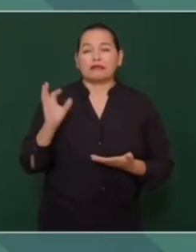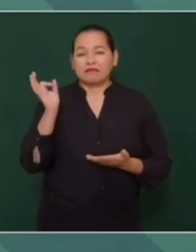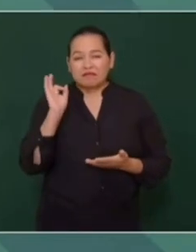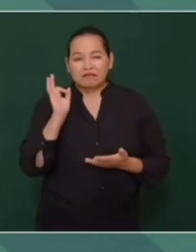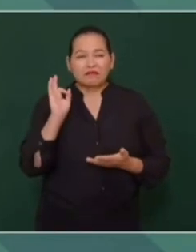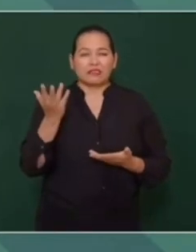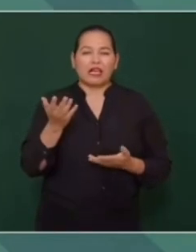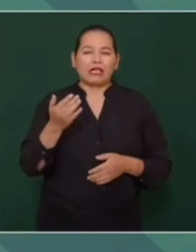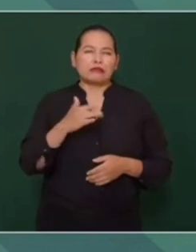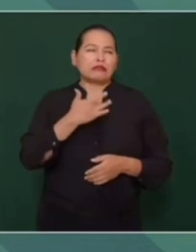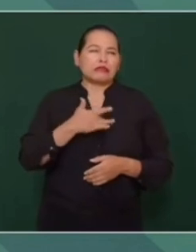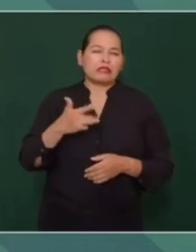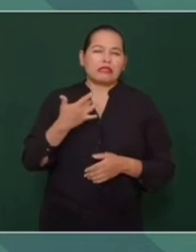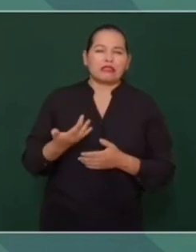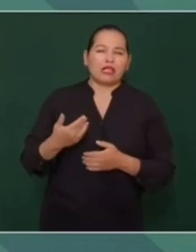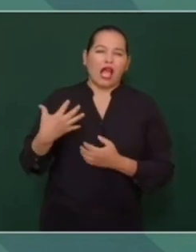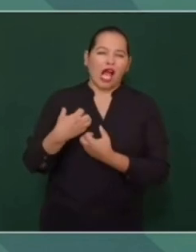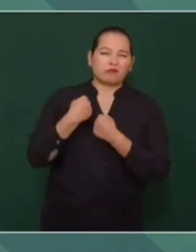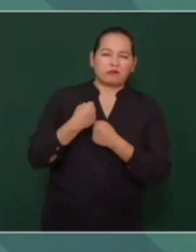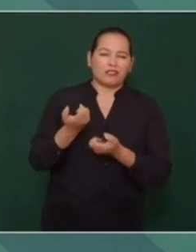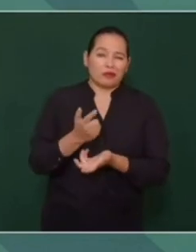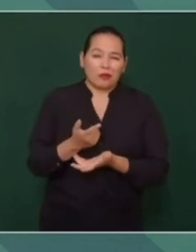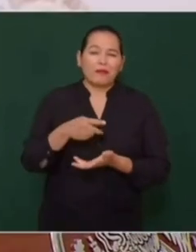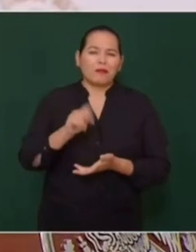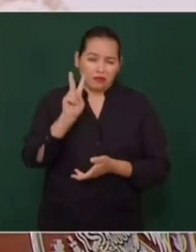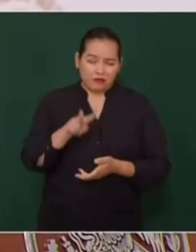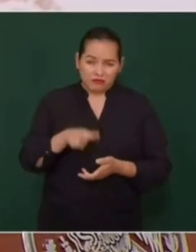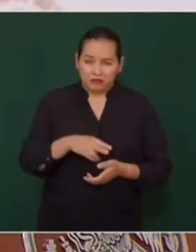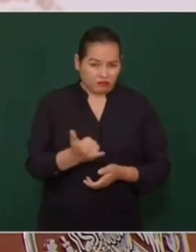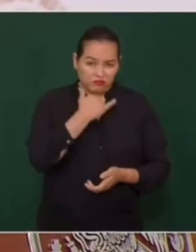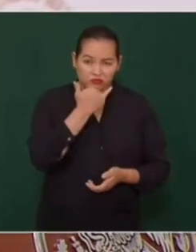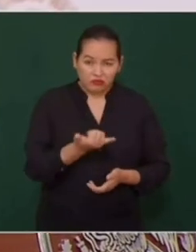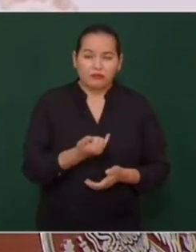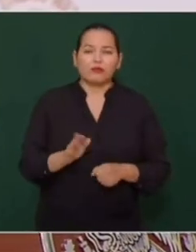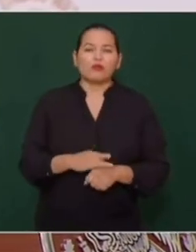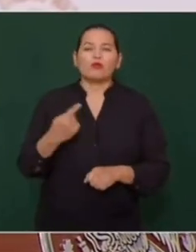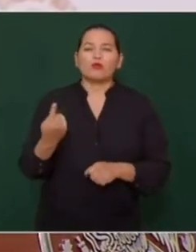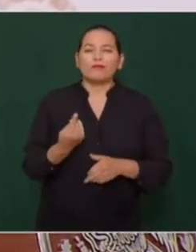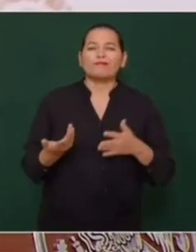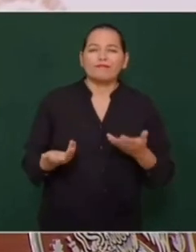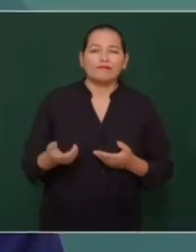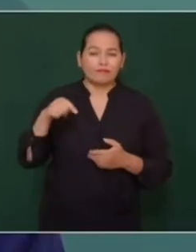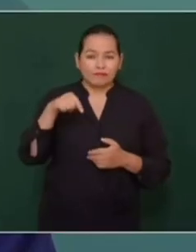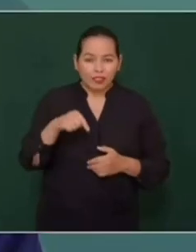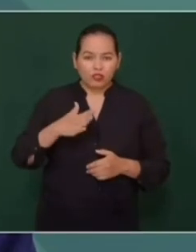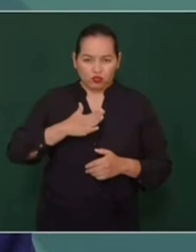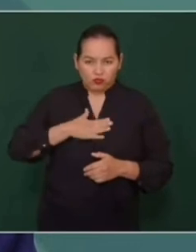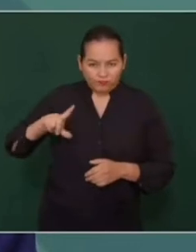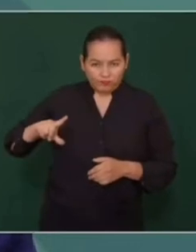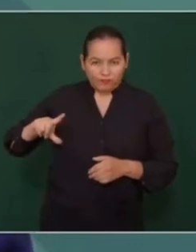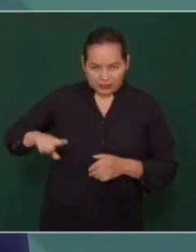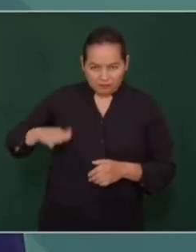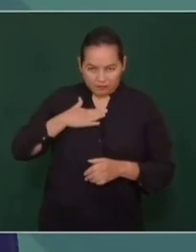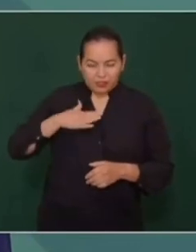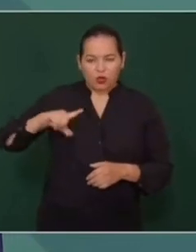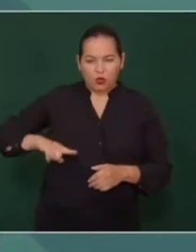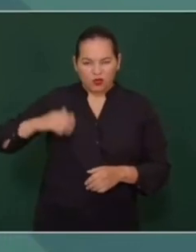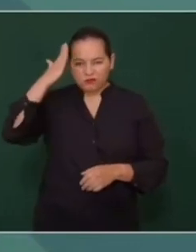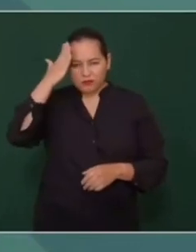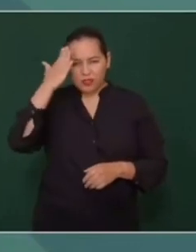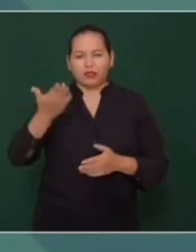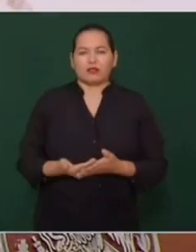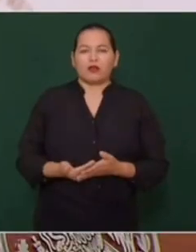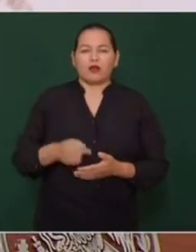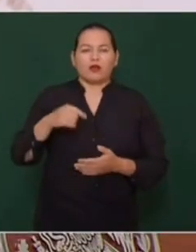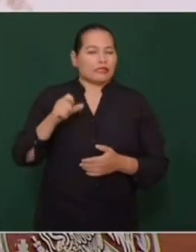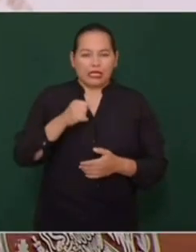con impunidad. Están en un error, porque en el gobierno que encabezó, y así es en Puebla, no hay